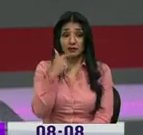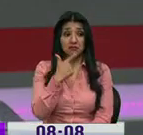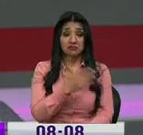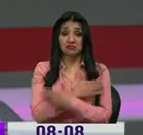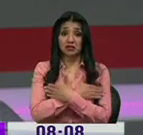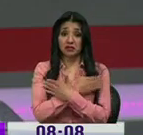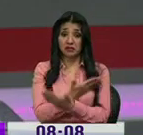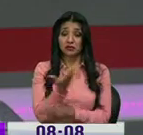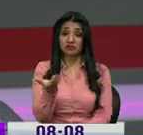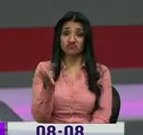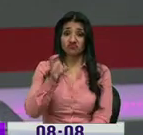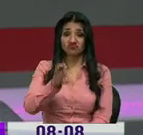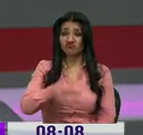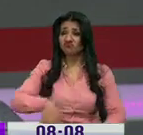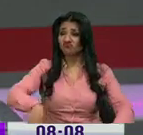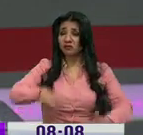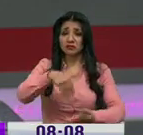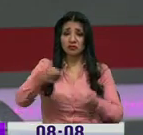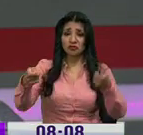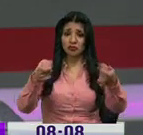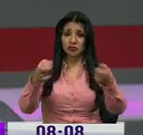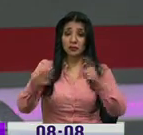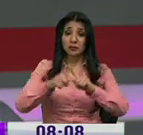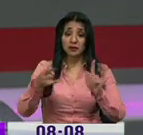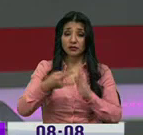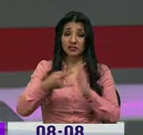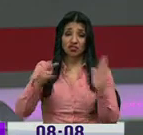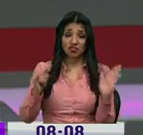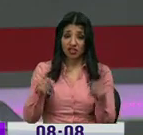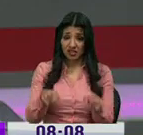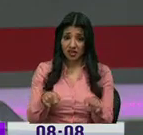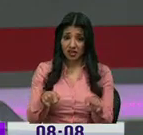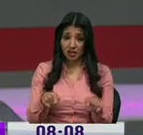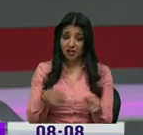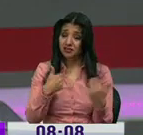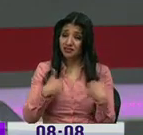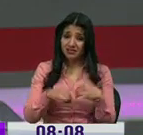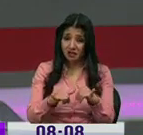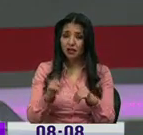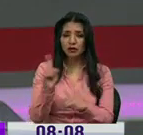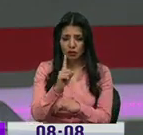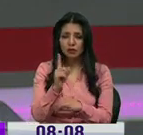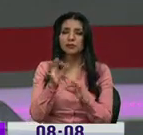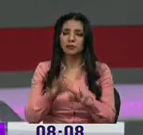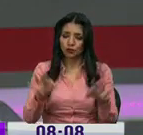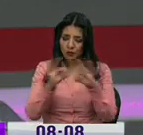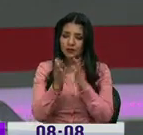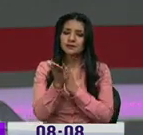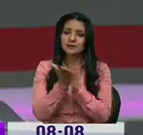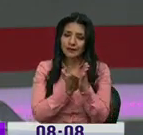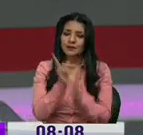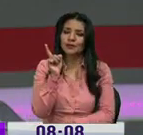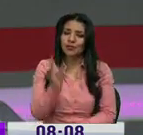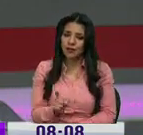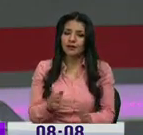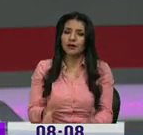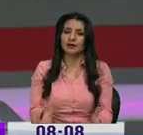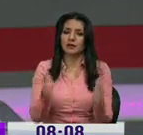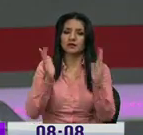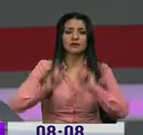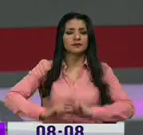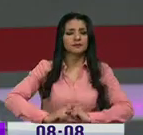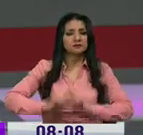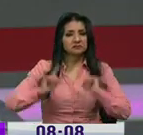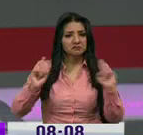felicitamos por ese centro maravilloso, pero por más tecnología, eso no suple lo que la ciudadanía solicita, que son cosas